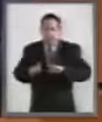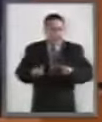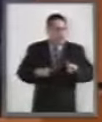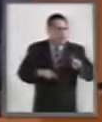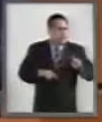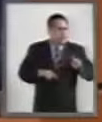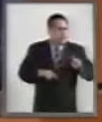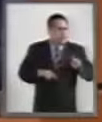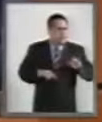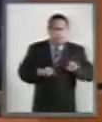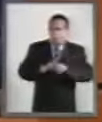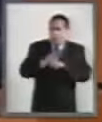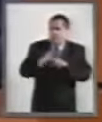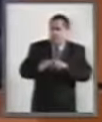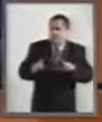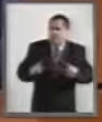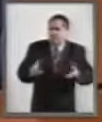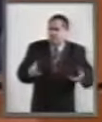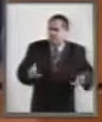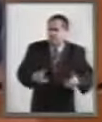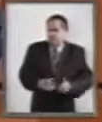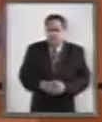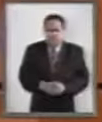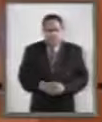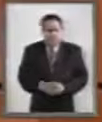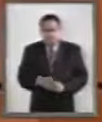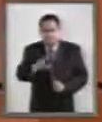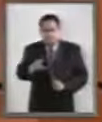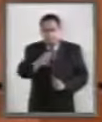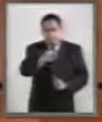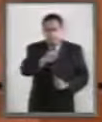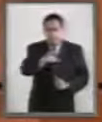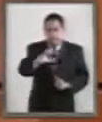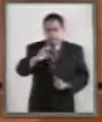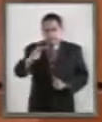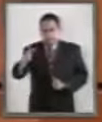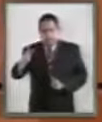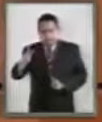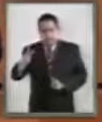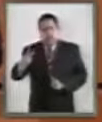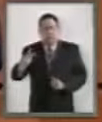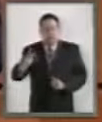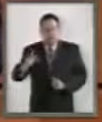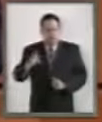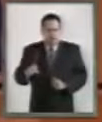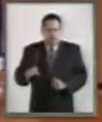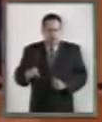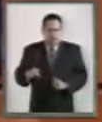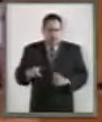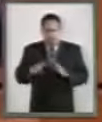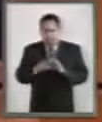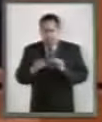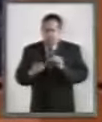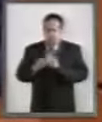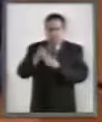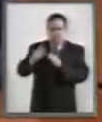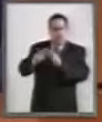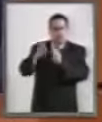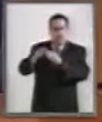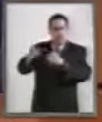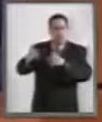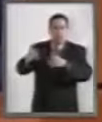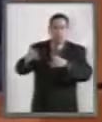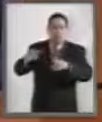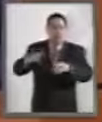PRI? La Secretaría de Hacienda, ya en el sistema neoliberal,